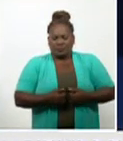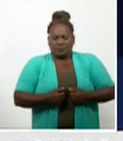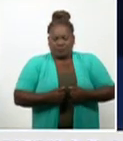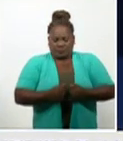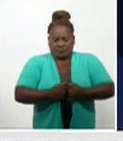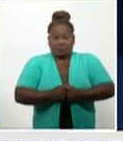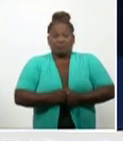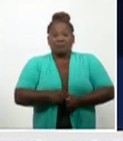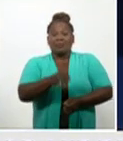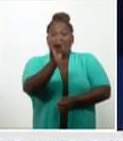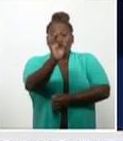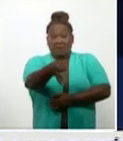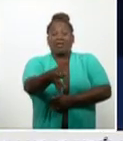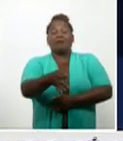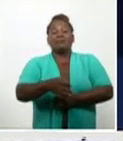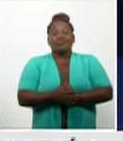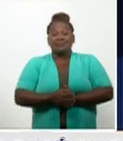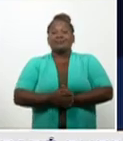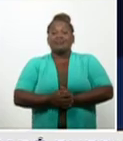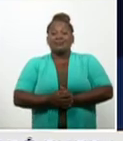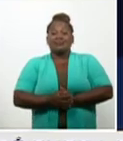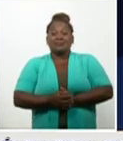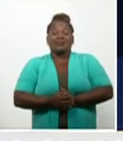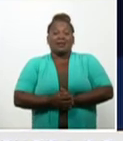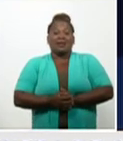verdad. O sea,